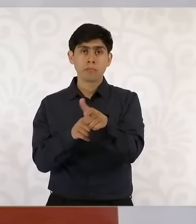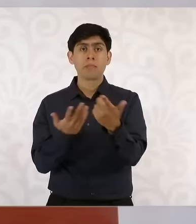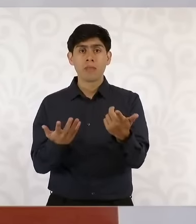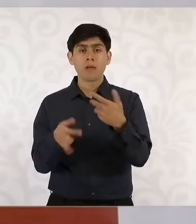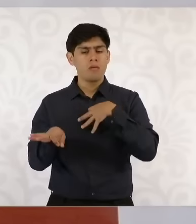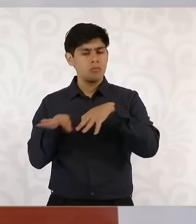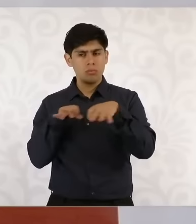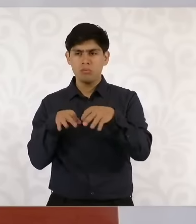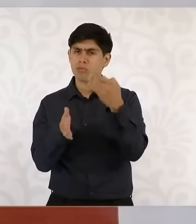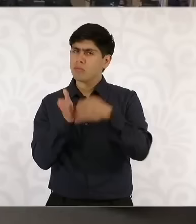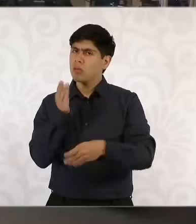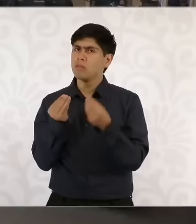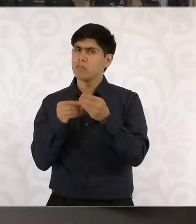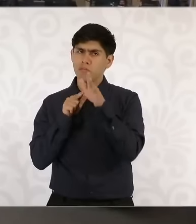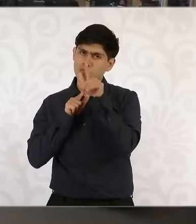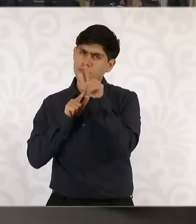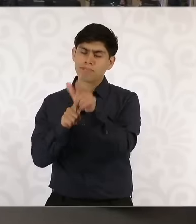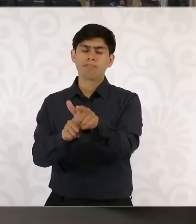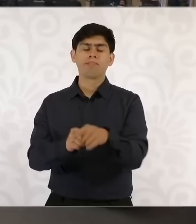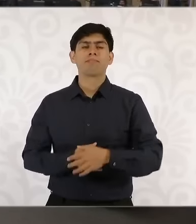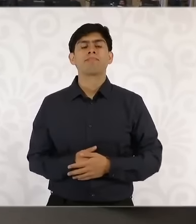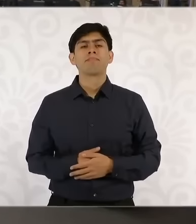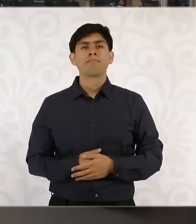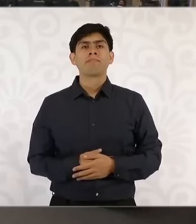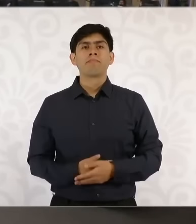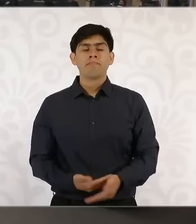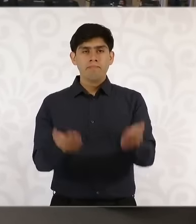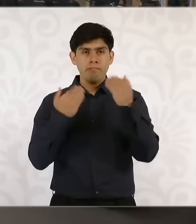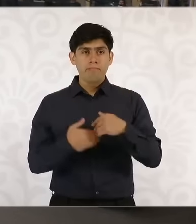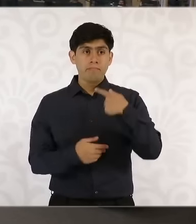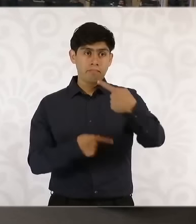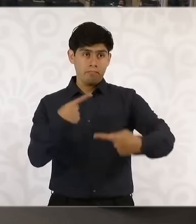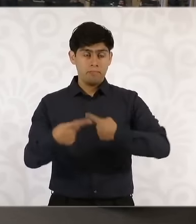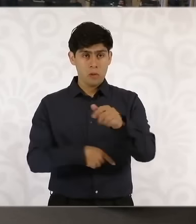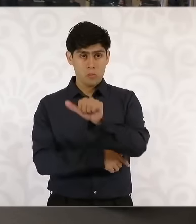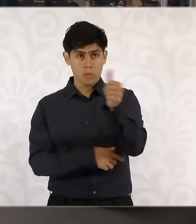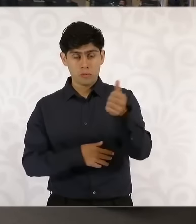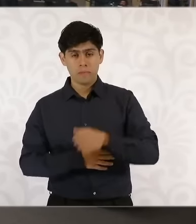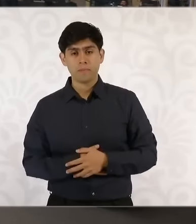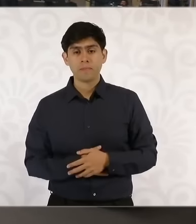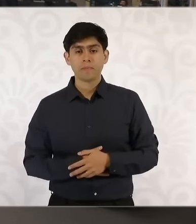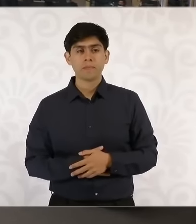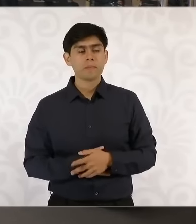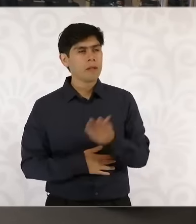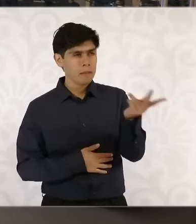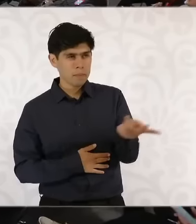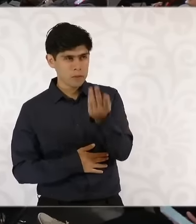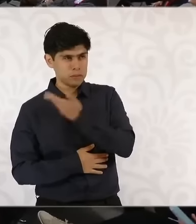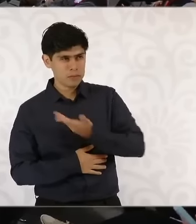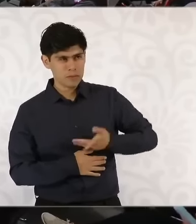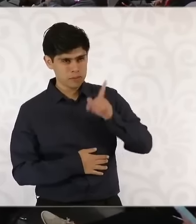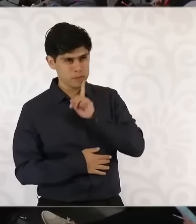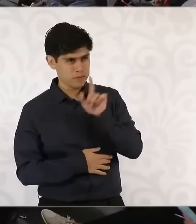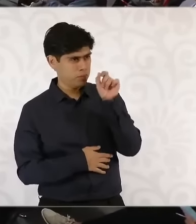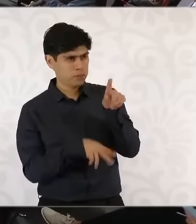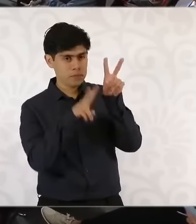hacia adelante. Bueno, vamos a la siguiente pregunta. Perdón, en este mismo tema, Presidenta,